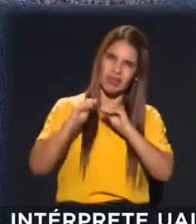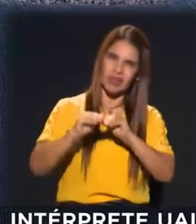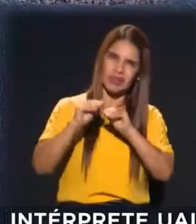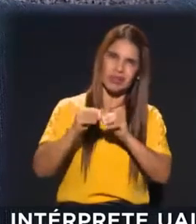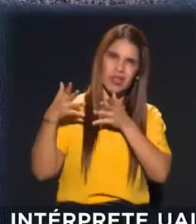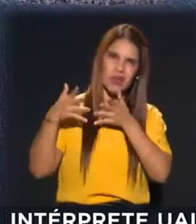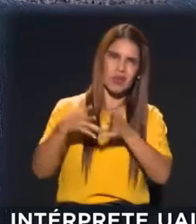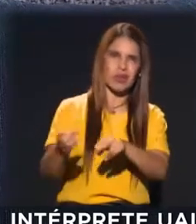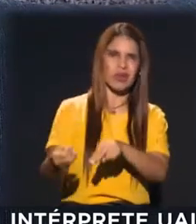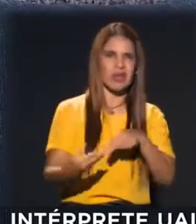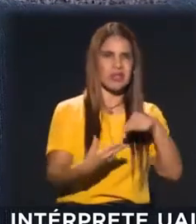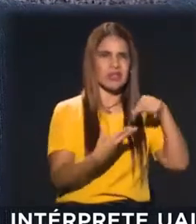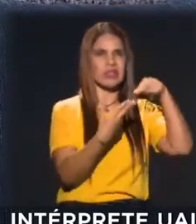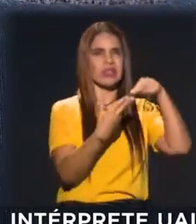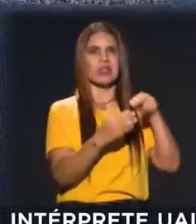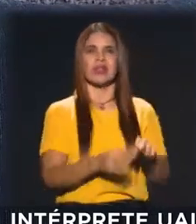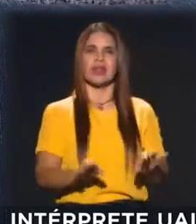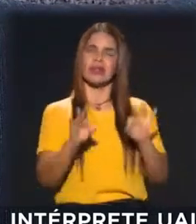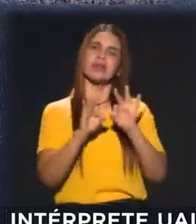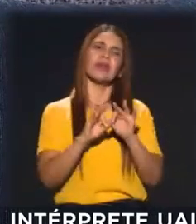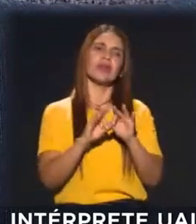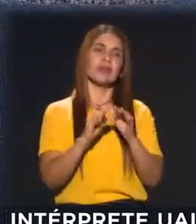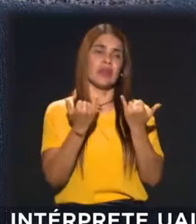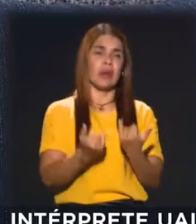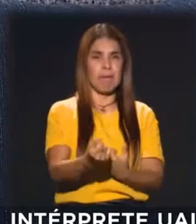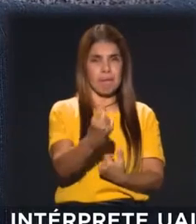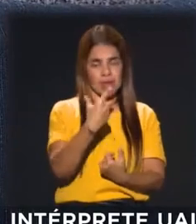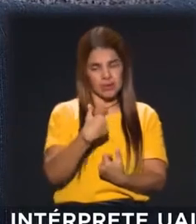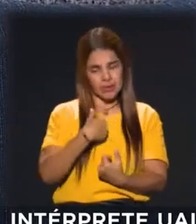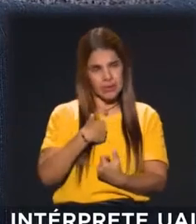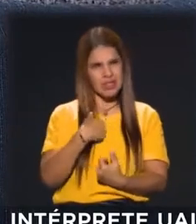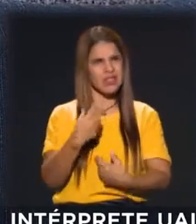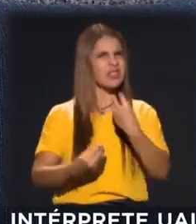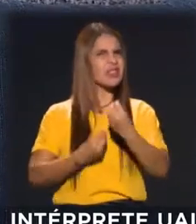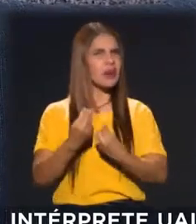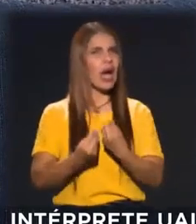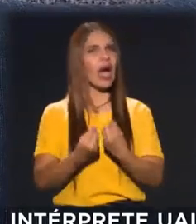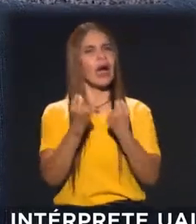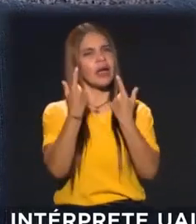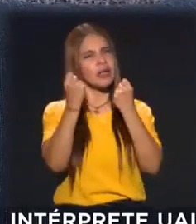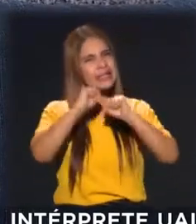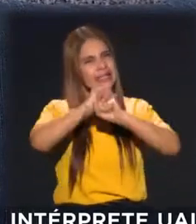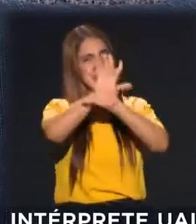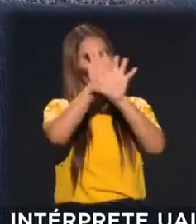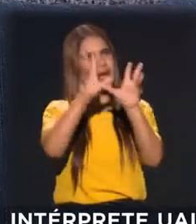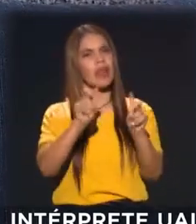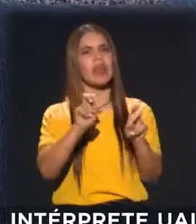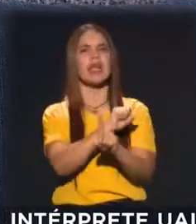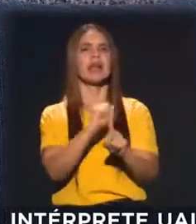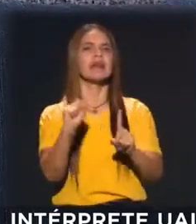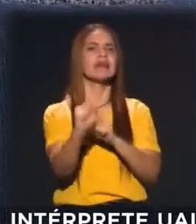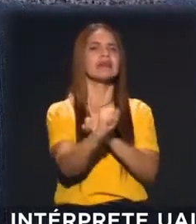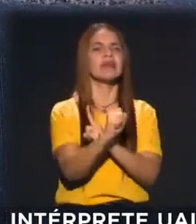la pregunta que tú estás haciendo, Pau, es muy importante. Es decir, lo que nosotros debemos entender y empezar a comprender